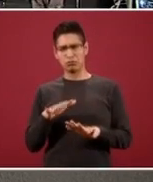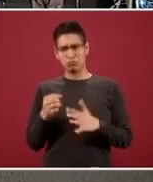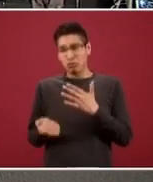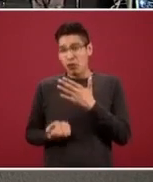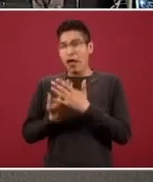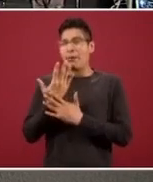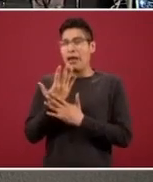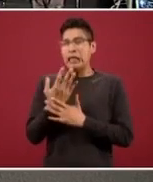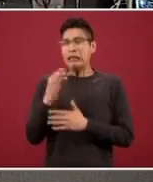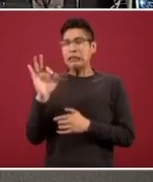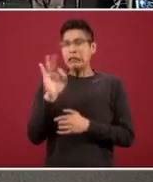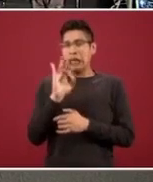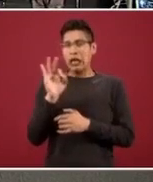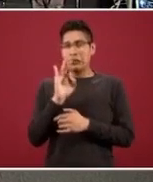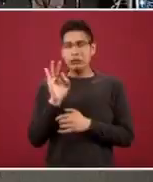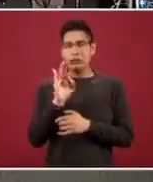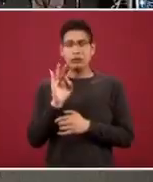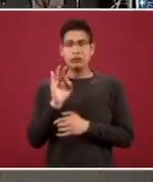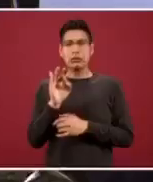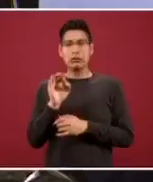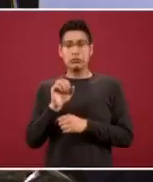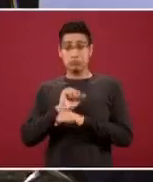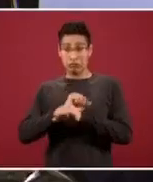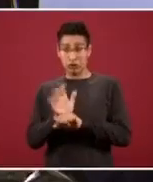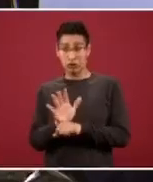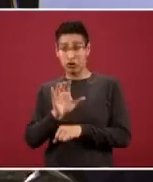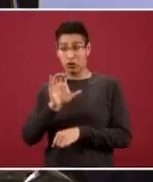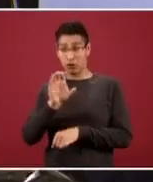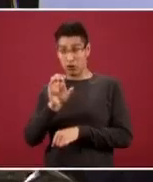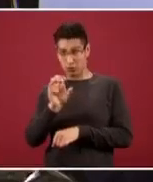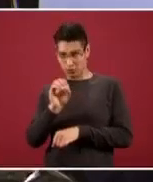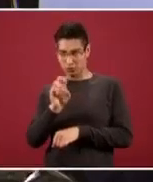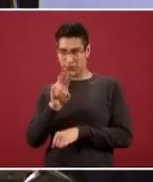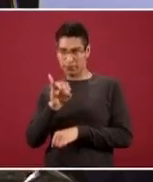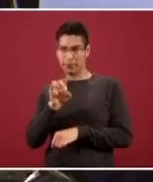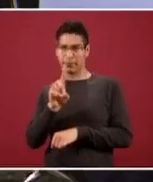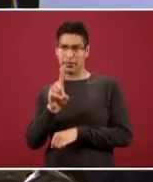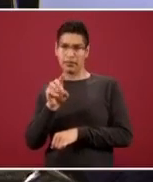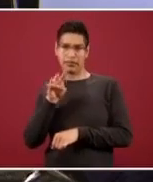nuevos fake news sobre coronavirus y quiénes los estarían generando,